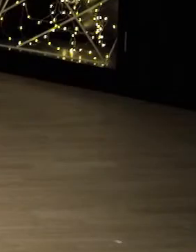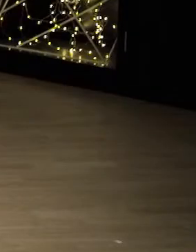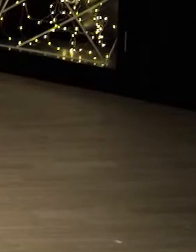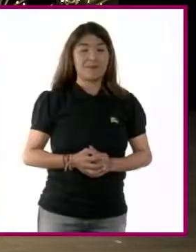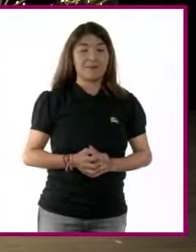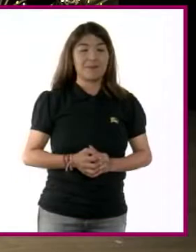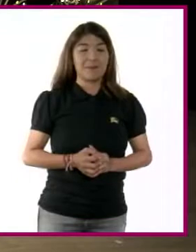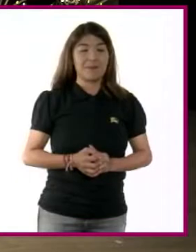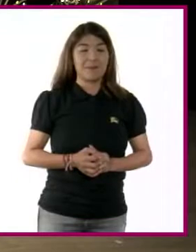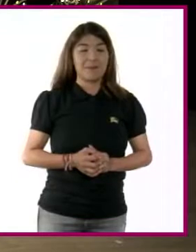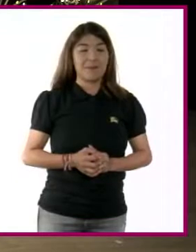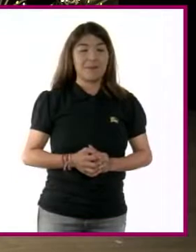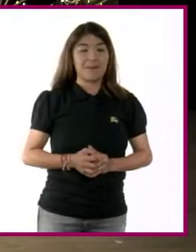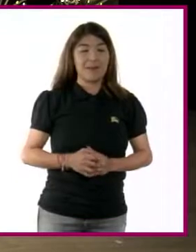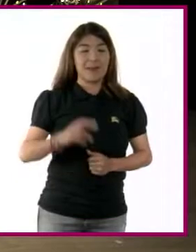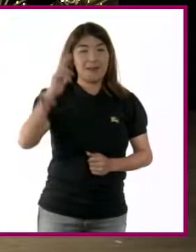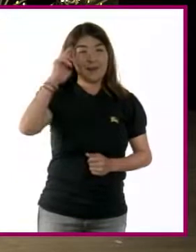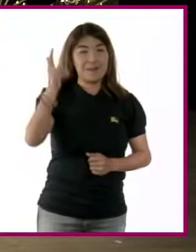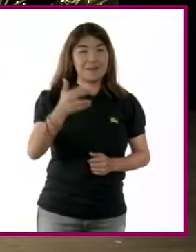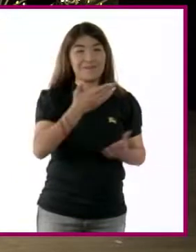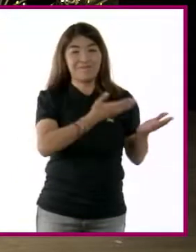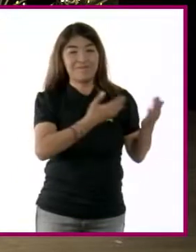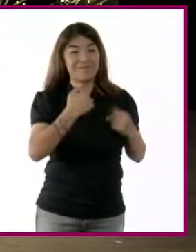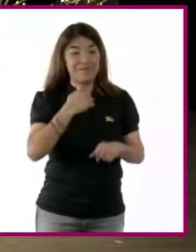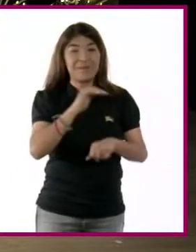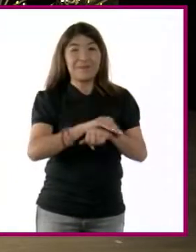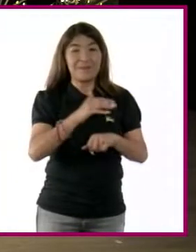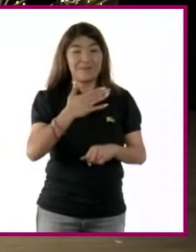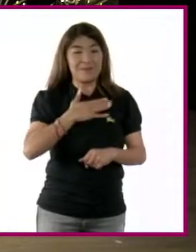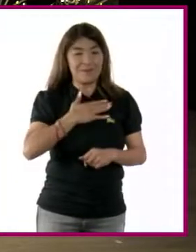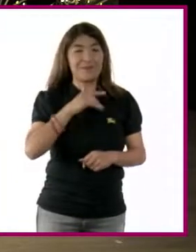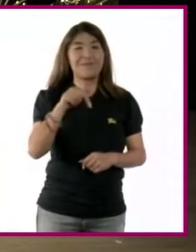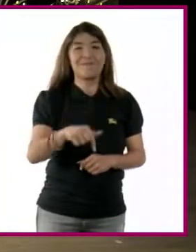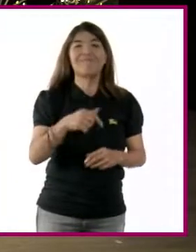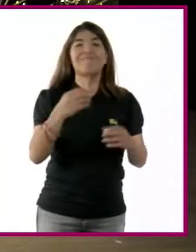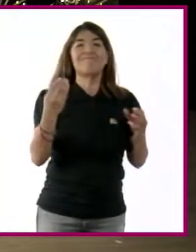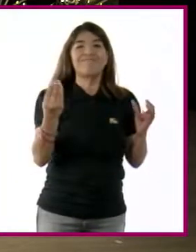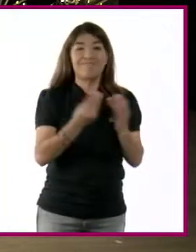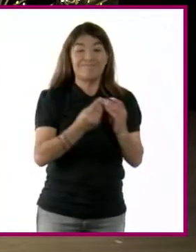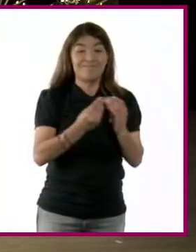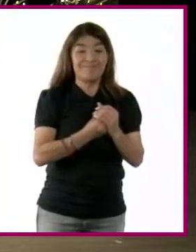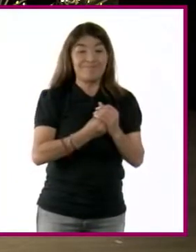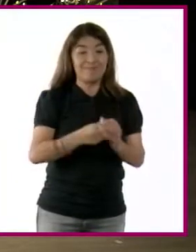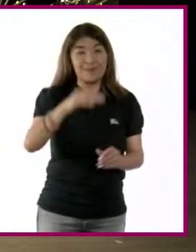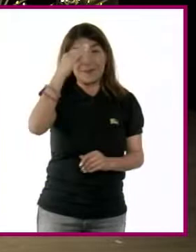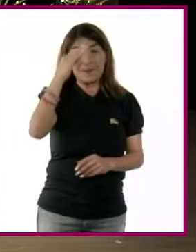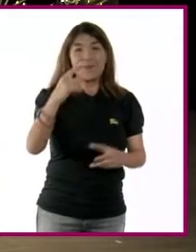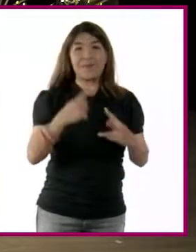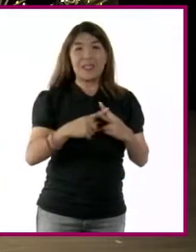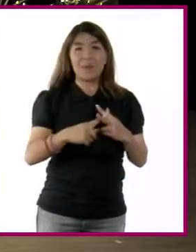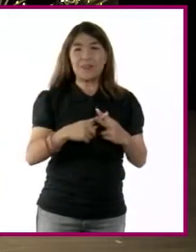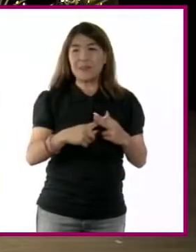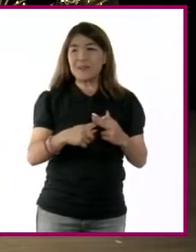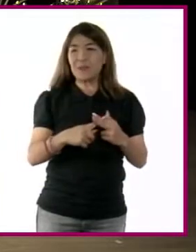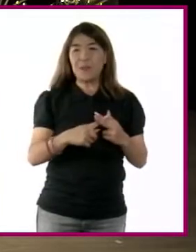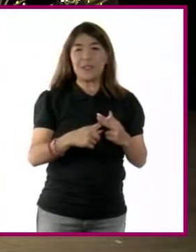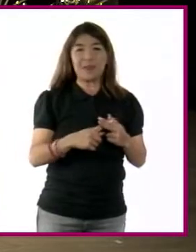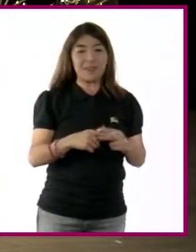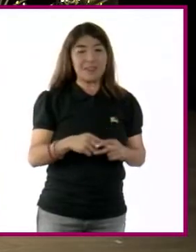Hola a todos, junto con mi amiga Dimara les doy la bienvenida a su serie de pensamiento matemático. ¿De qué va a tratar el programa de hoy,